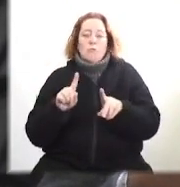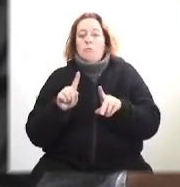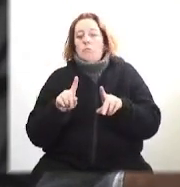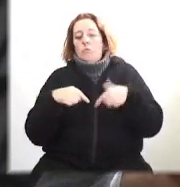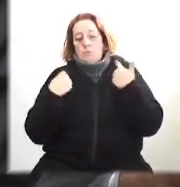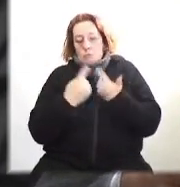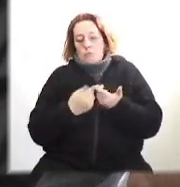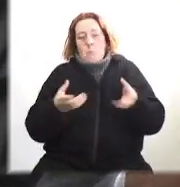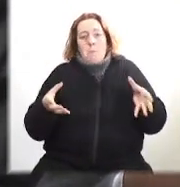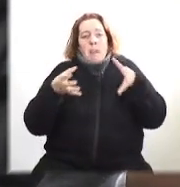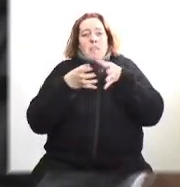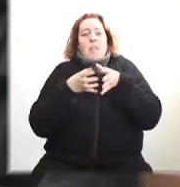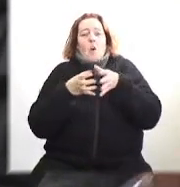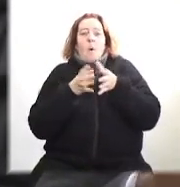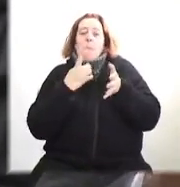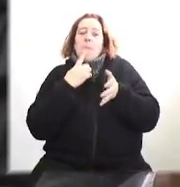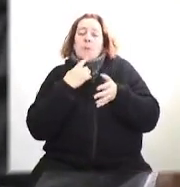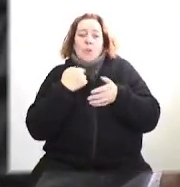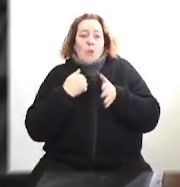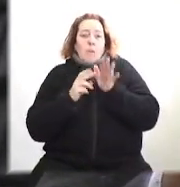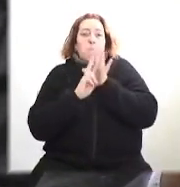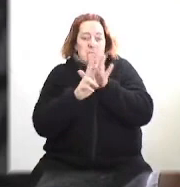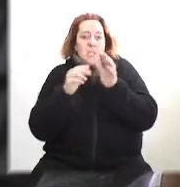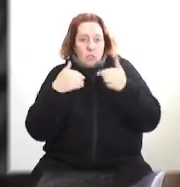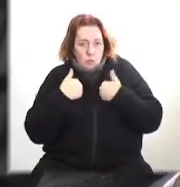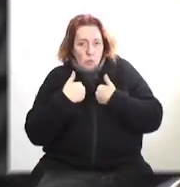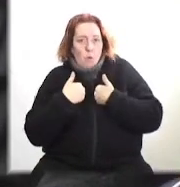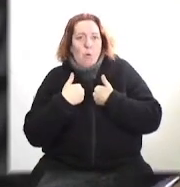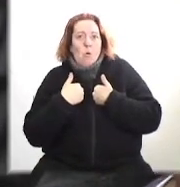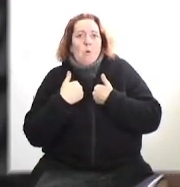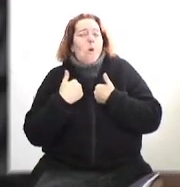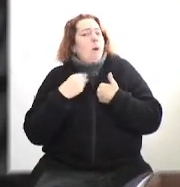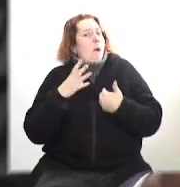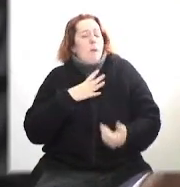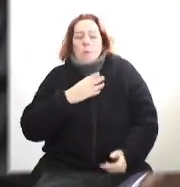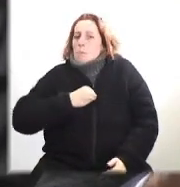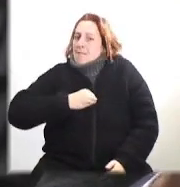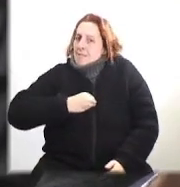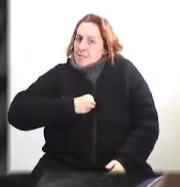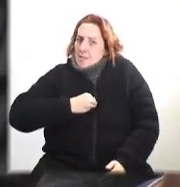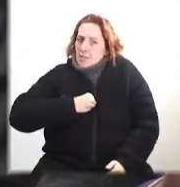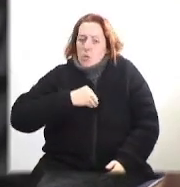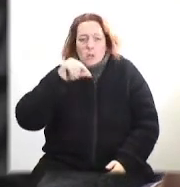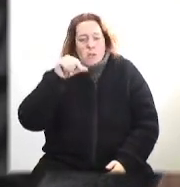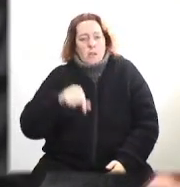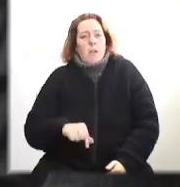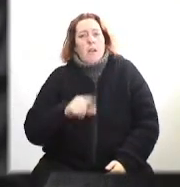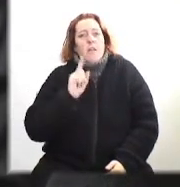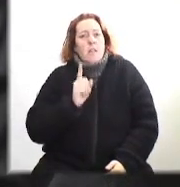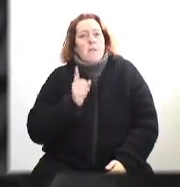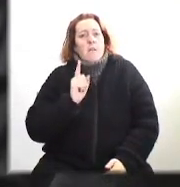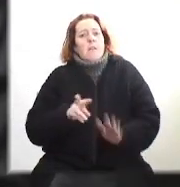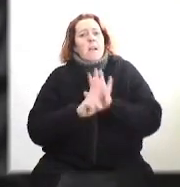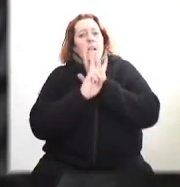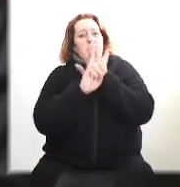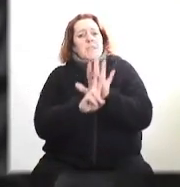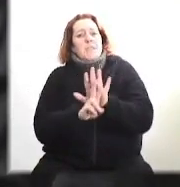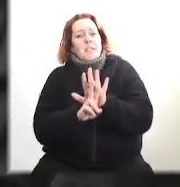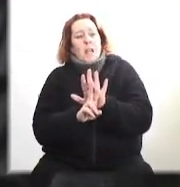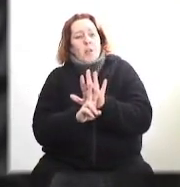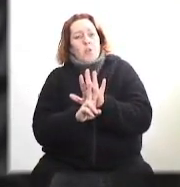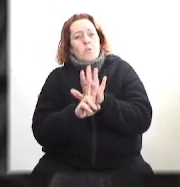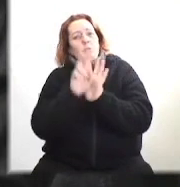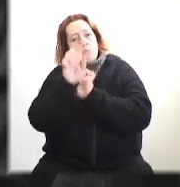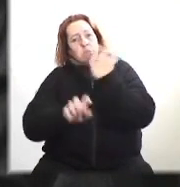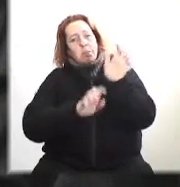partido al que represento tiene la más firme convicción de que aquí tienen que estar representadas